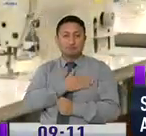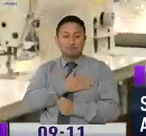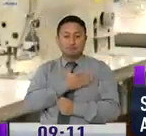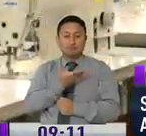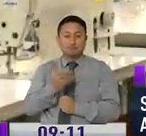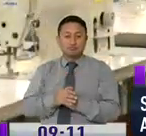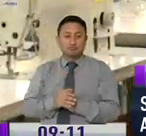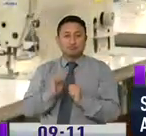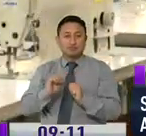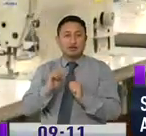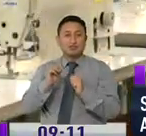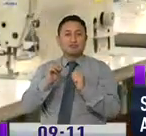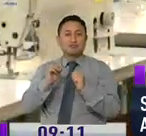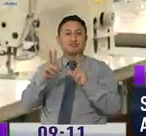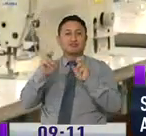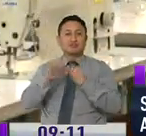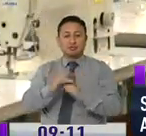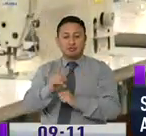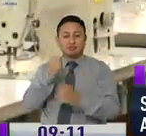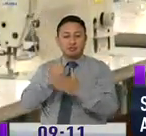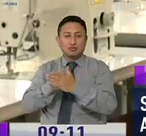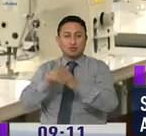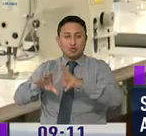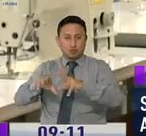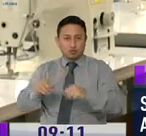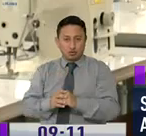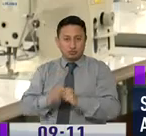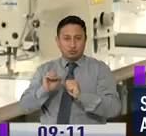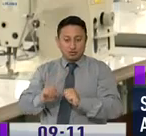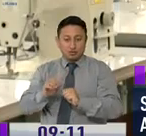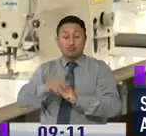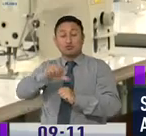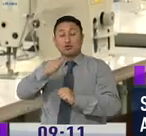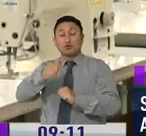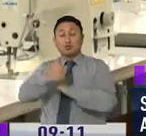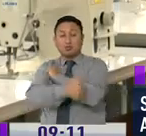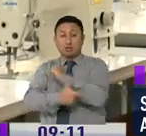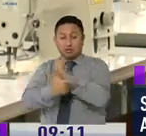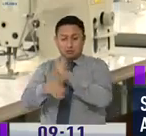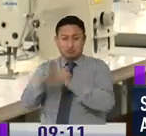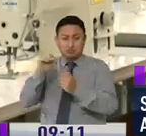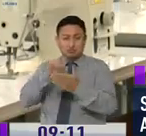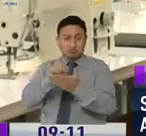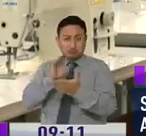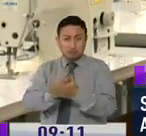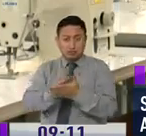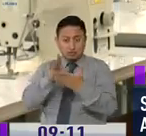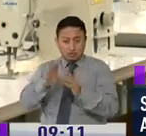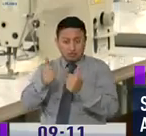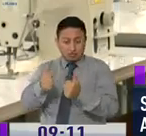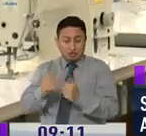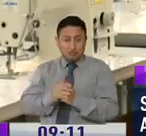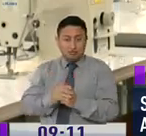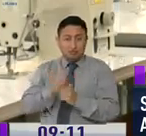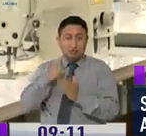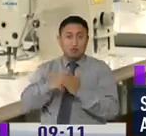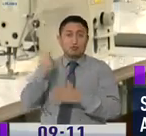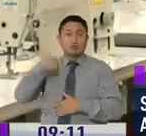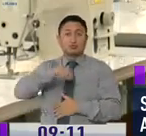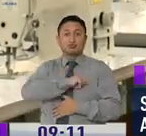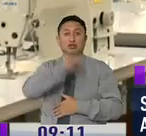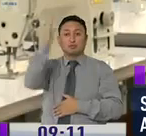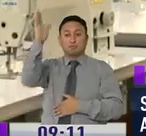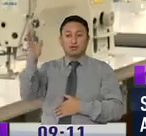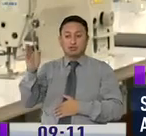aplicado son ya elementos de combate contra la corrupción que se han aplicado exitosamente en algunos países del mundo, en España, en